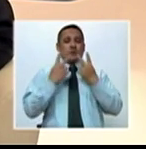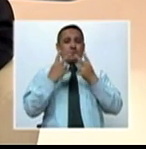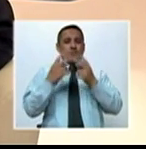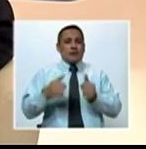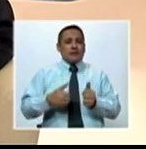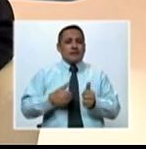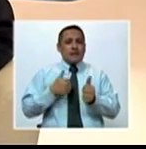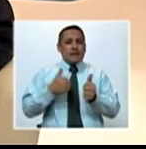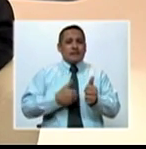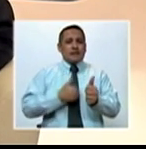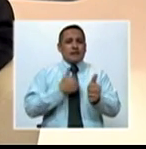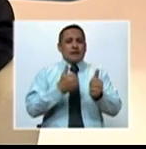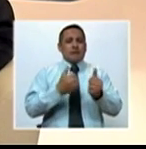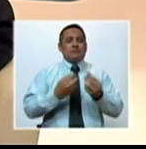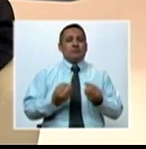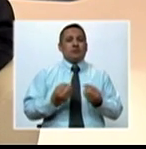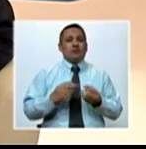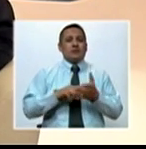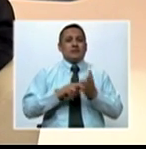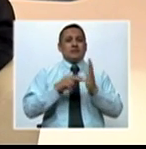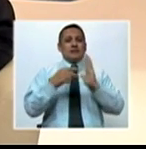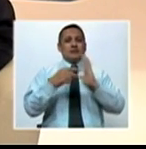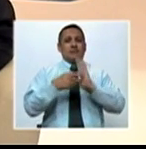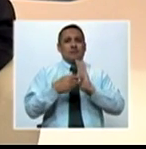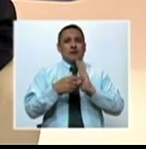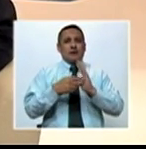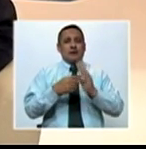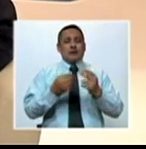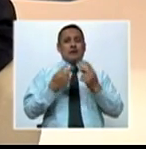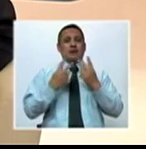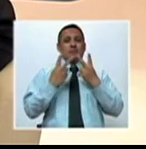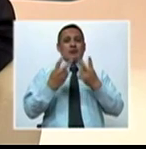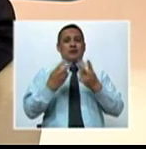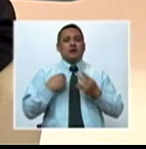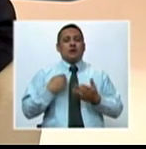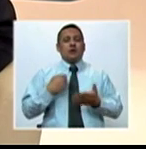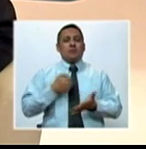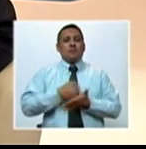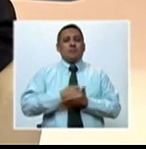con lo que ingresa a nuestros bolsillos. Esto es